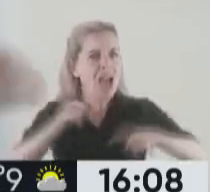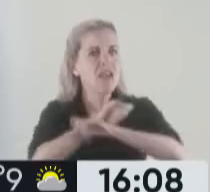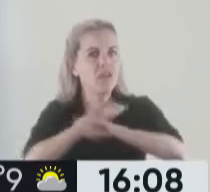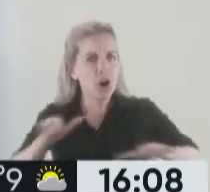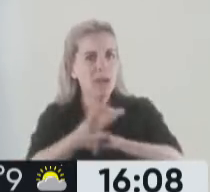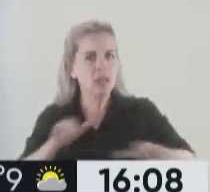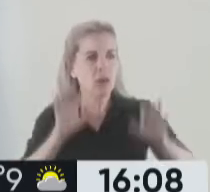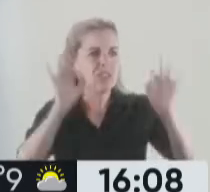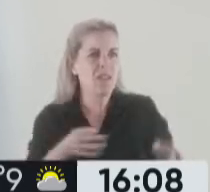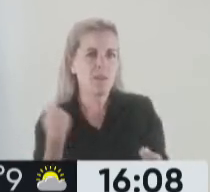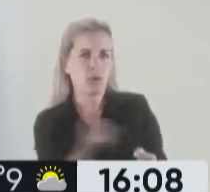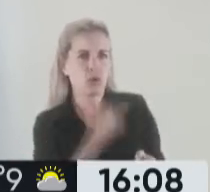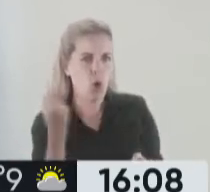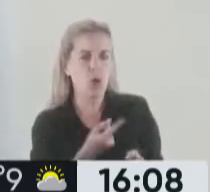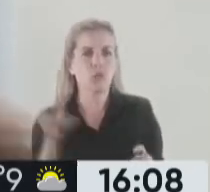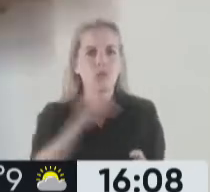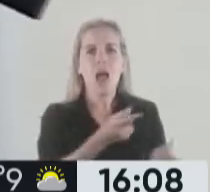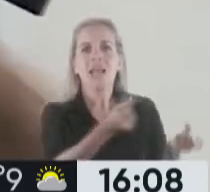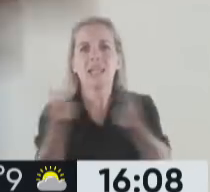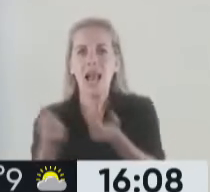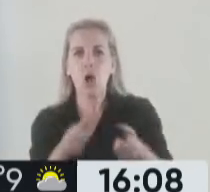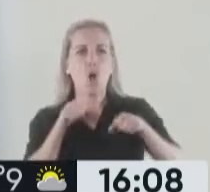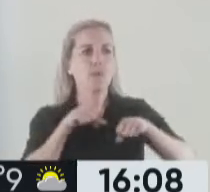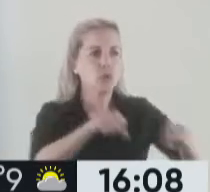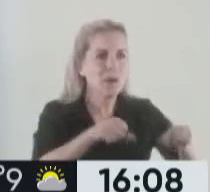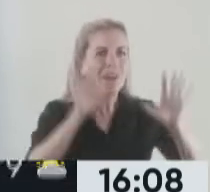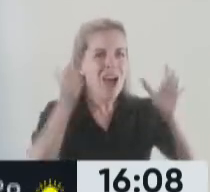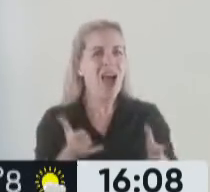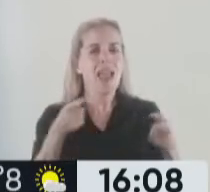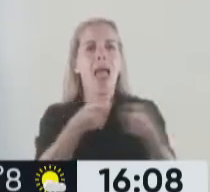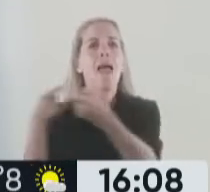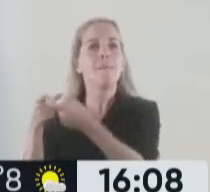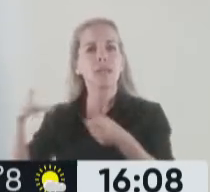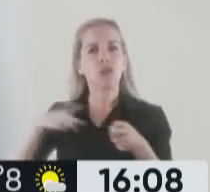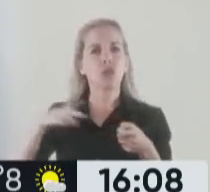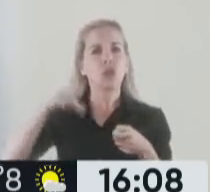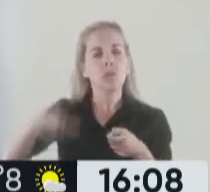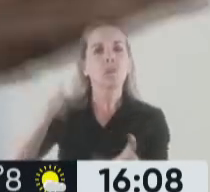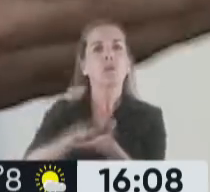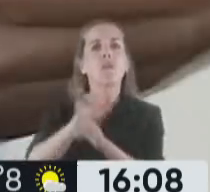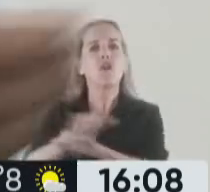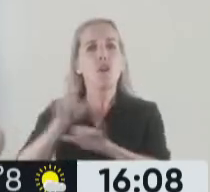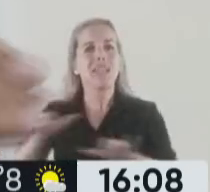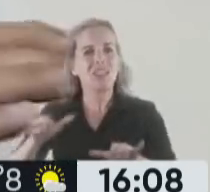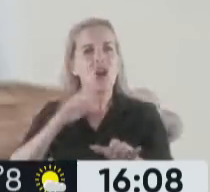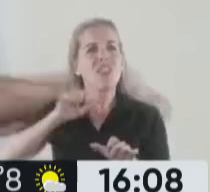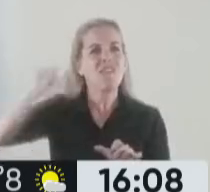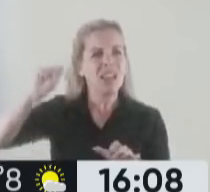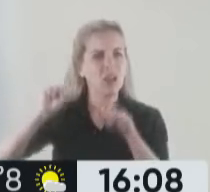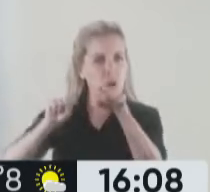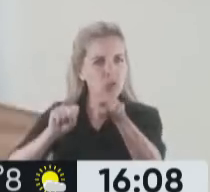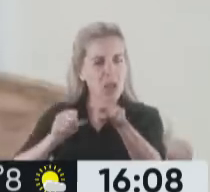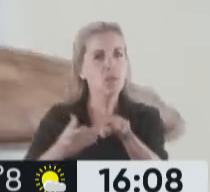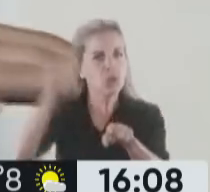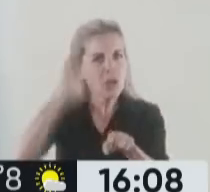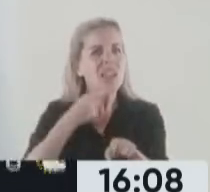yendo al supermercado, obviamente. Algunas consultoras como Ecolatina que dice que el precio justo no está funcionando. Usted dijo varias veces acá que no hay